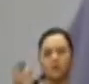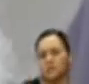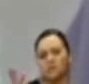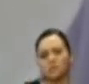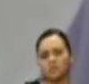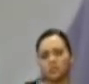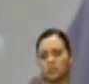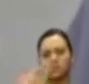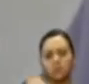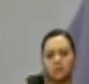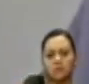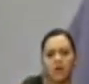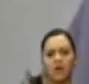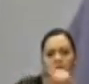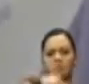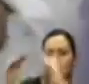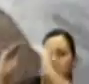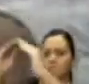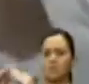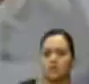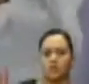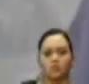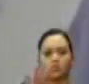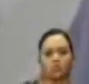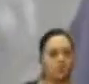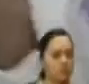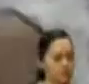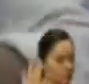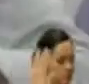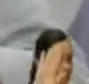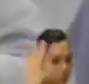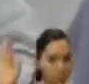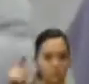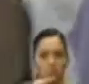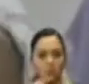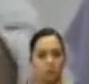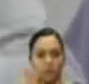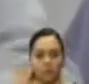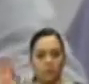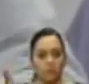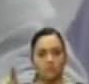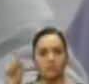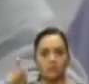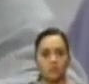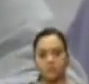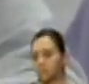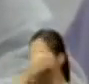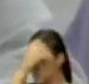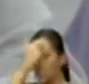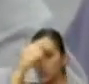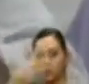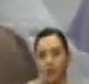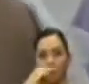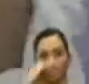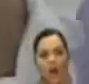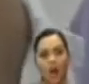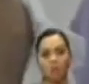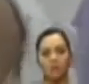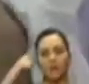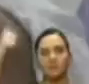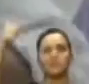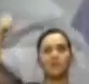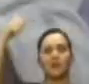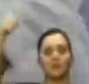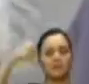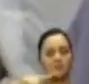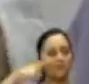que así los chicos no se van a educar bien, van a estar aislados, no van a saber lo que merecen, ¿no? Van a creer que lo poco